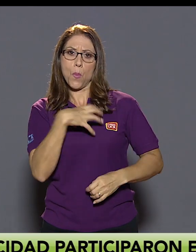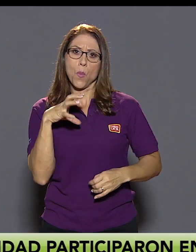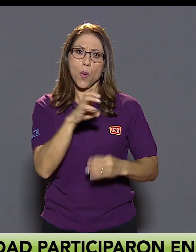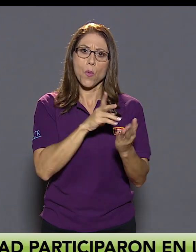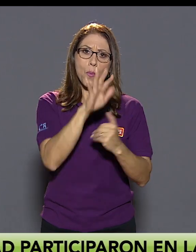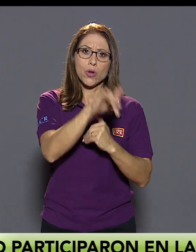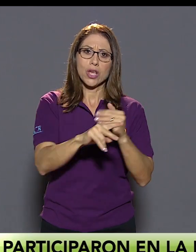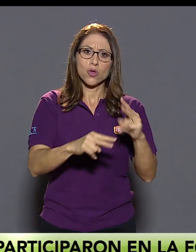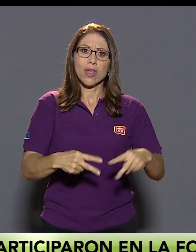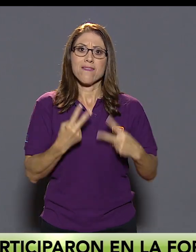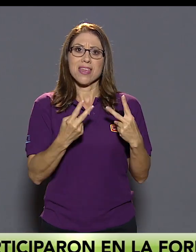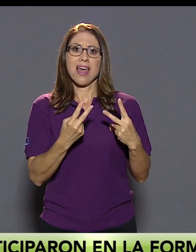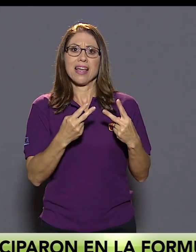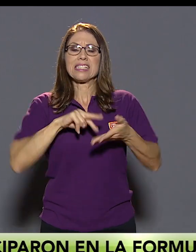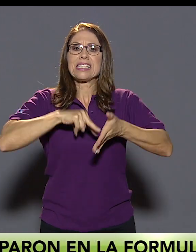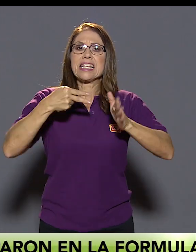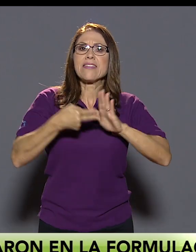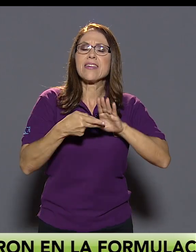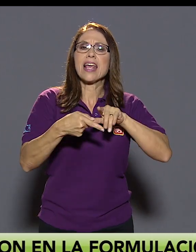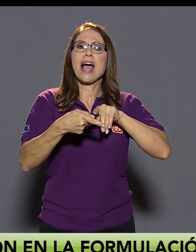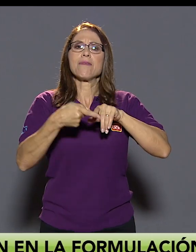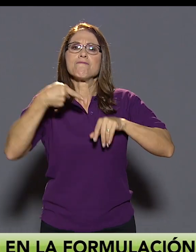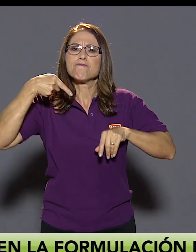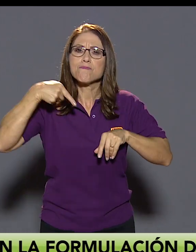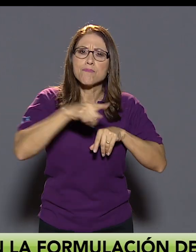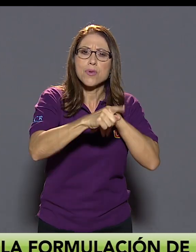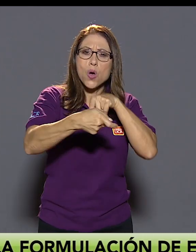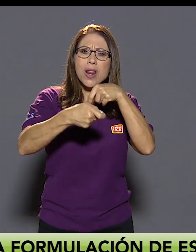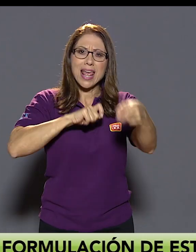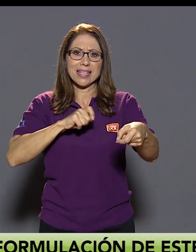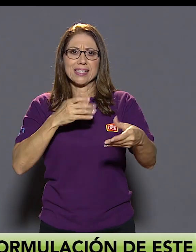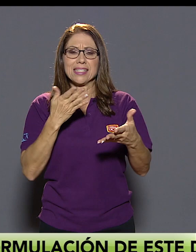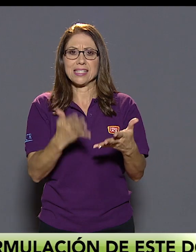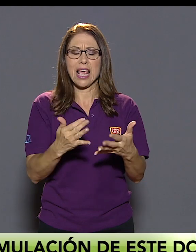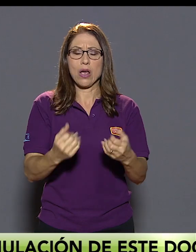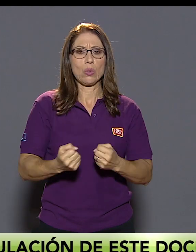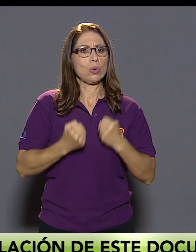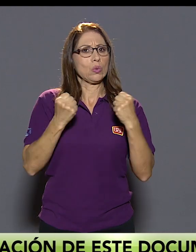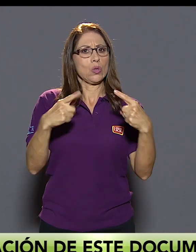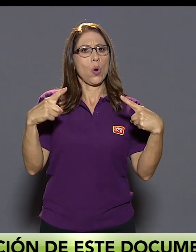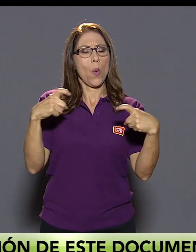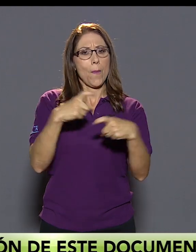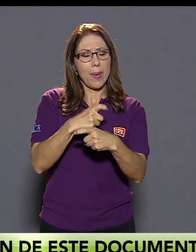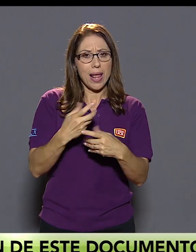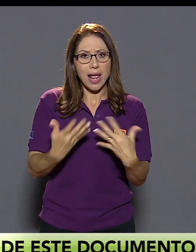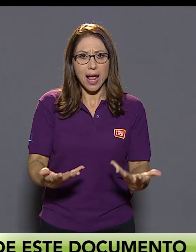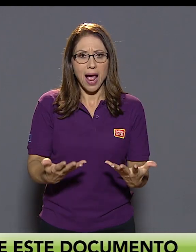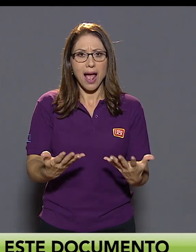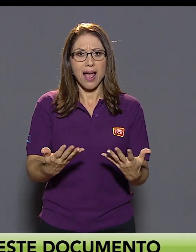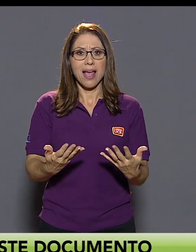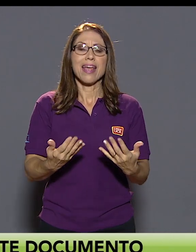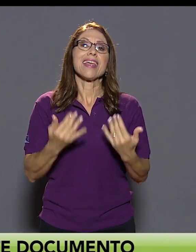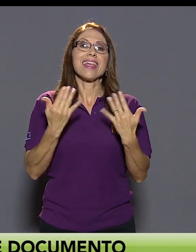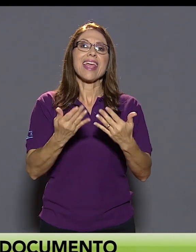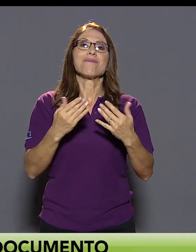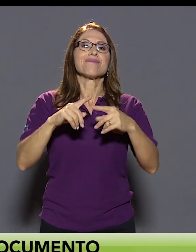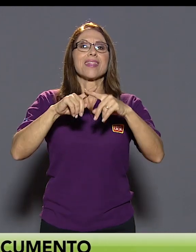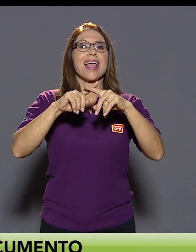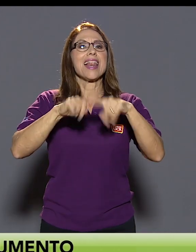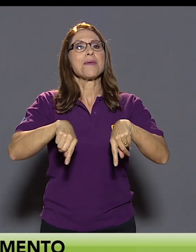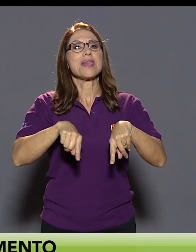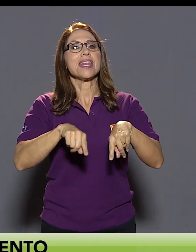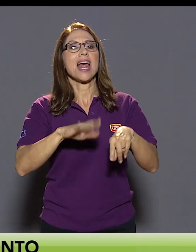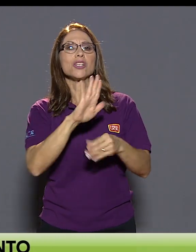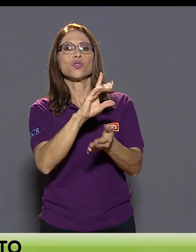es una manifestación de violencia fuerte, alta, compleja, que lo que elimina es esto,